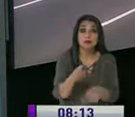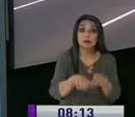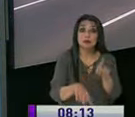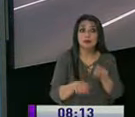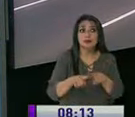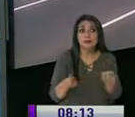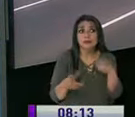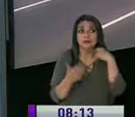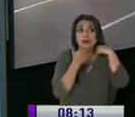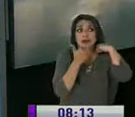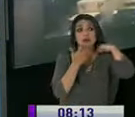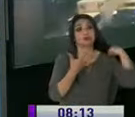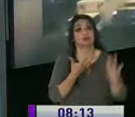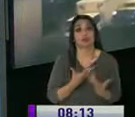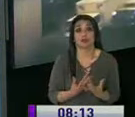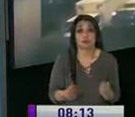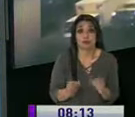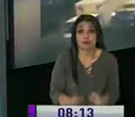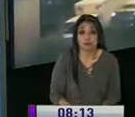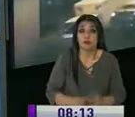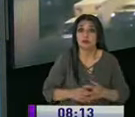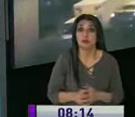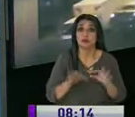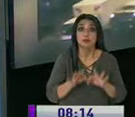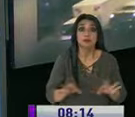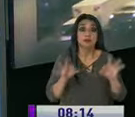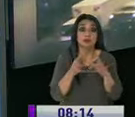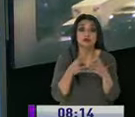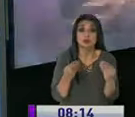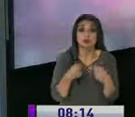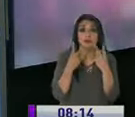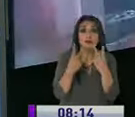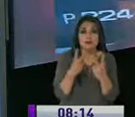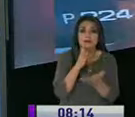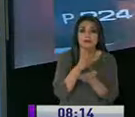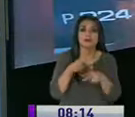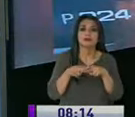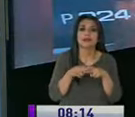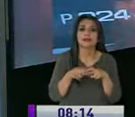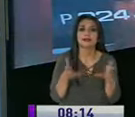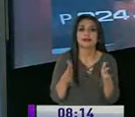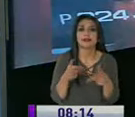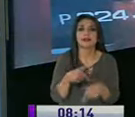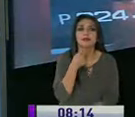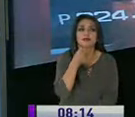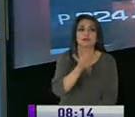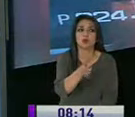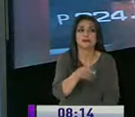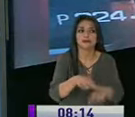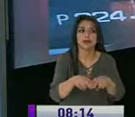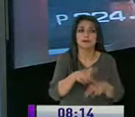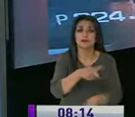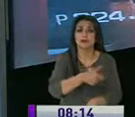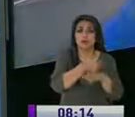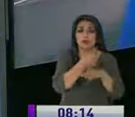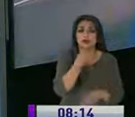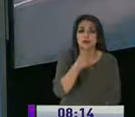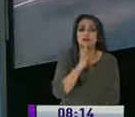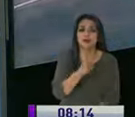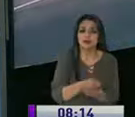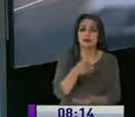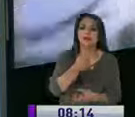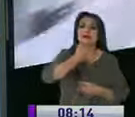démosles caminos. O sea, lo importante en este caso, estamos viendo que no es taxi. Ellos mismos están indicando. Y la misma autoridad nos dice, ellos